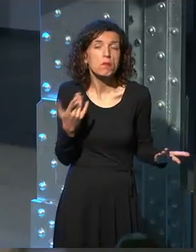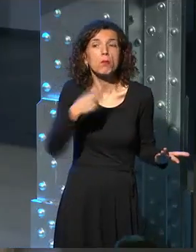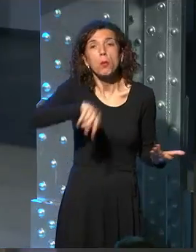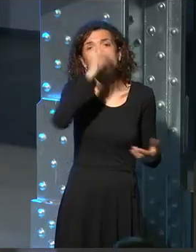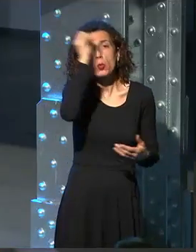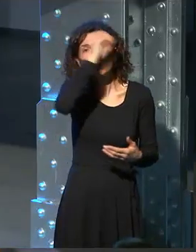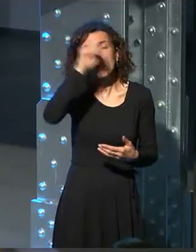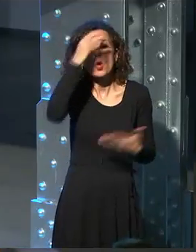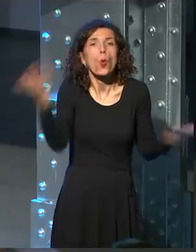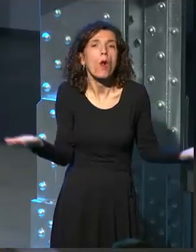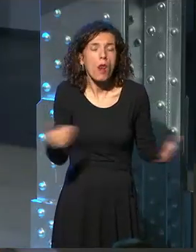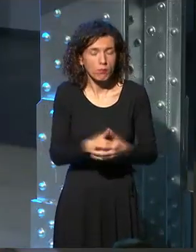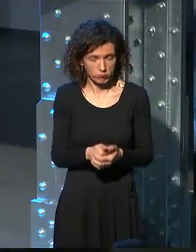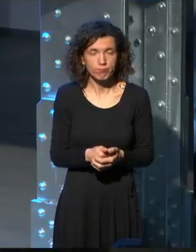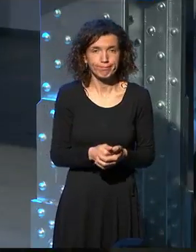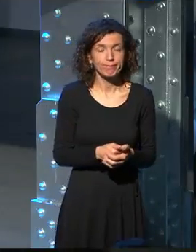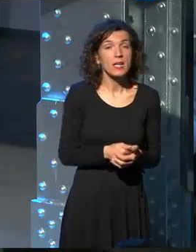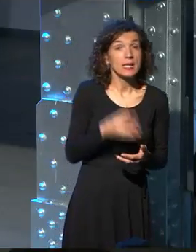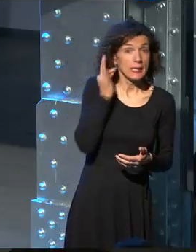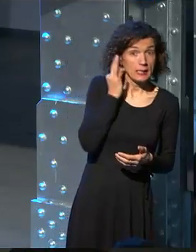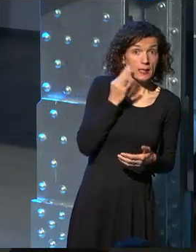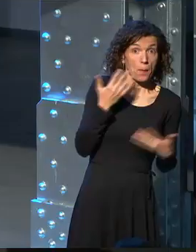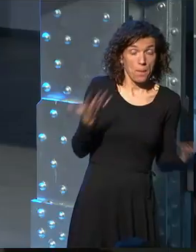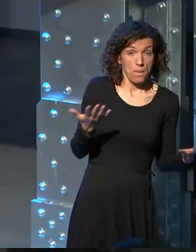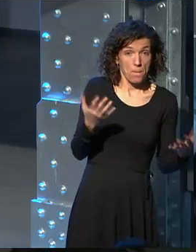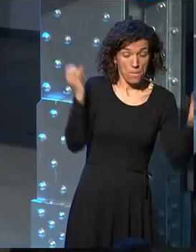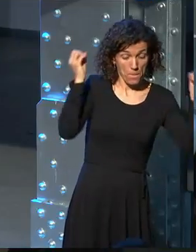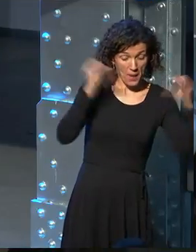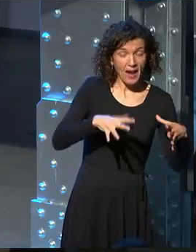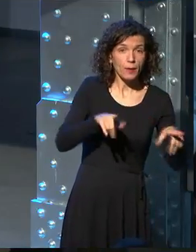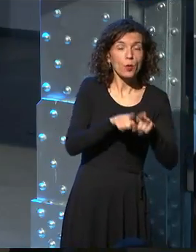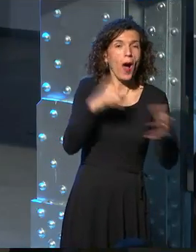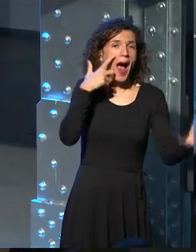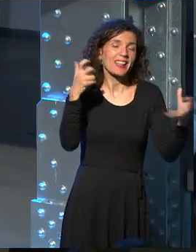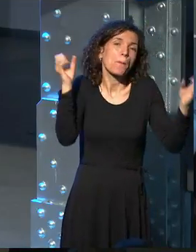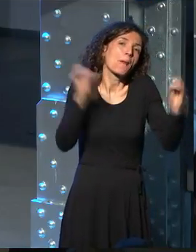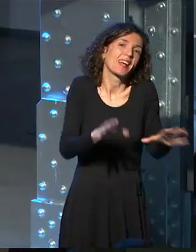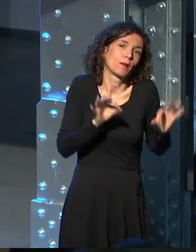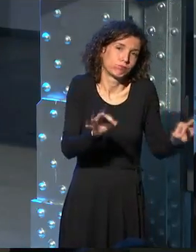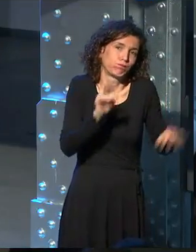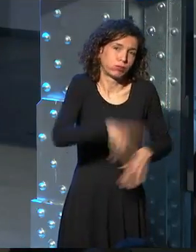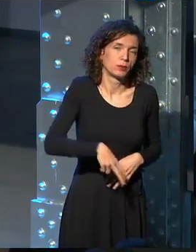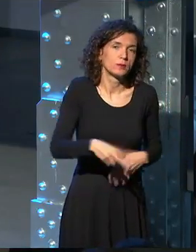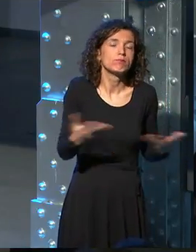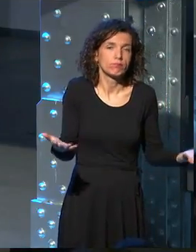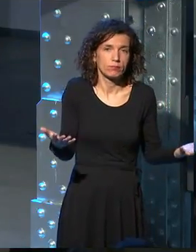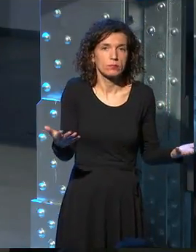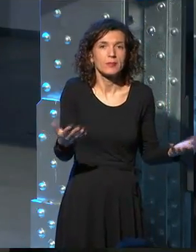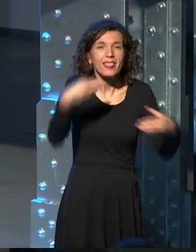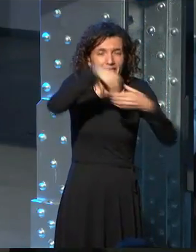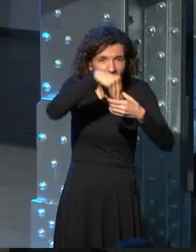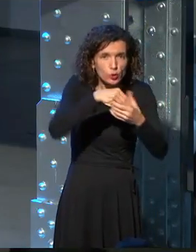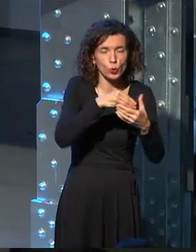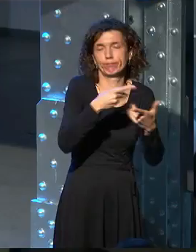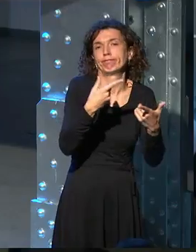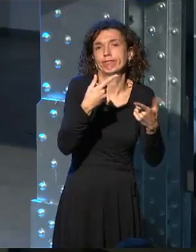lo veis? Bueno, la magia es el arte de la magia. Abarca aspectos,